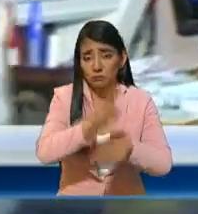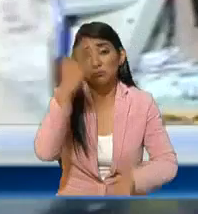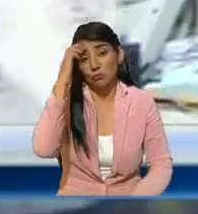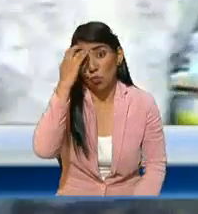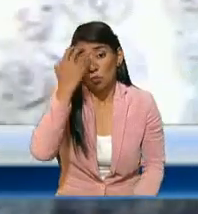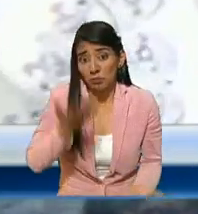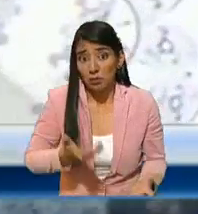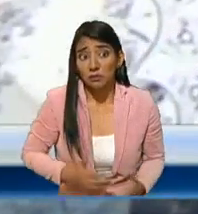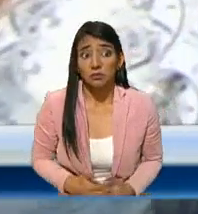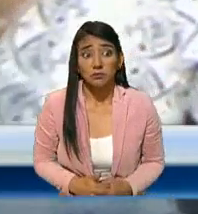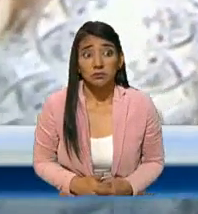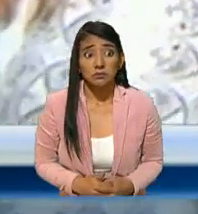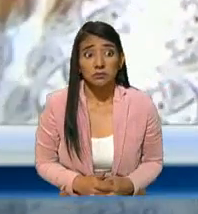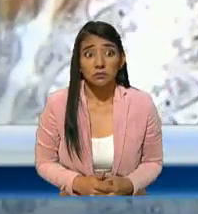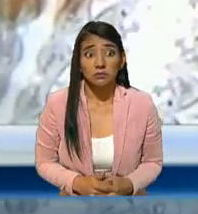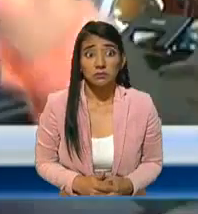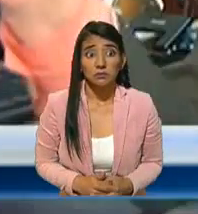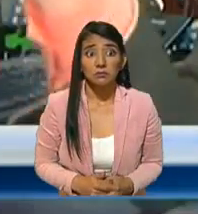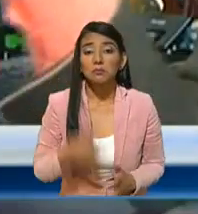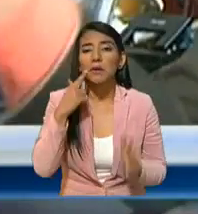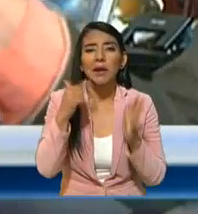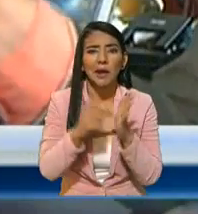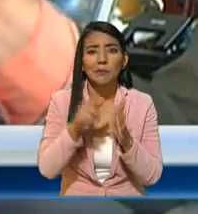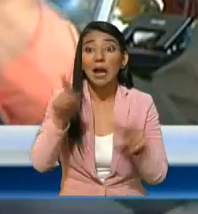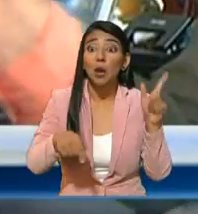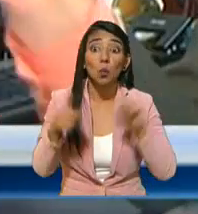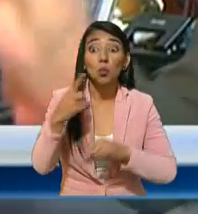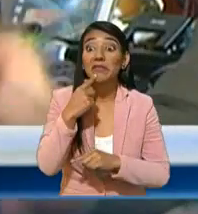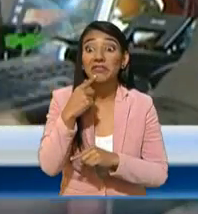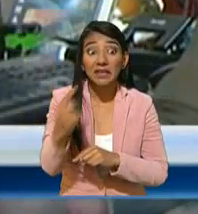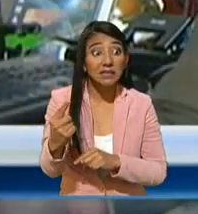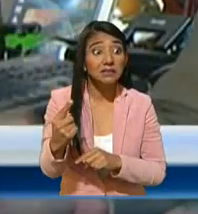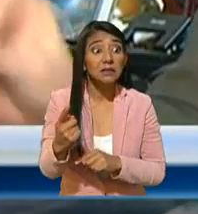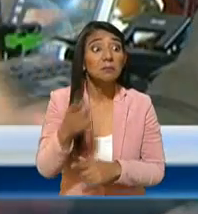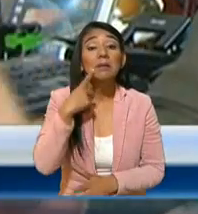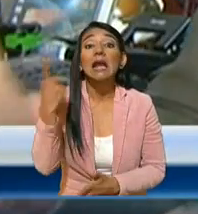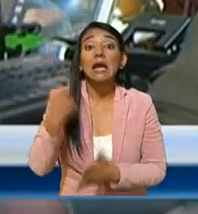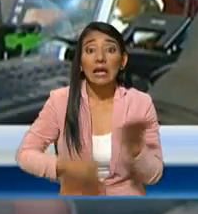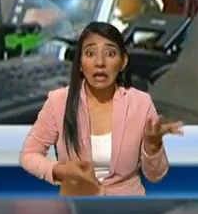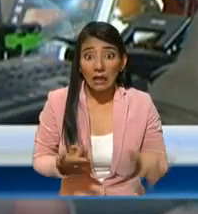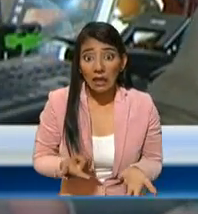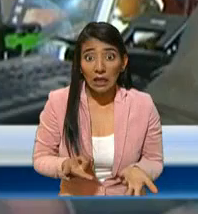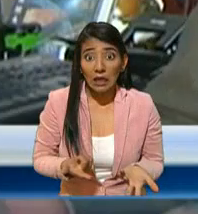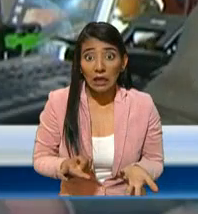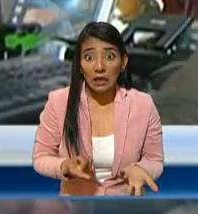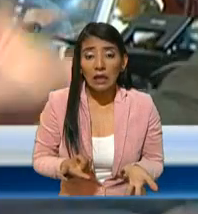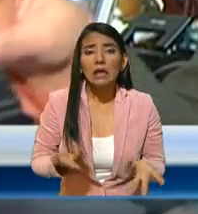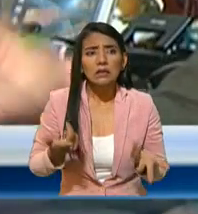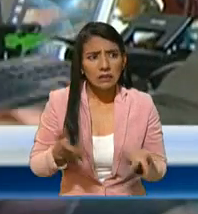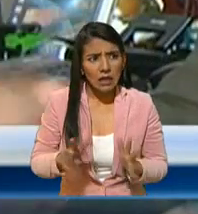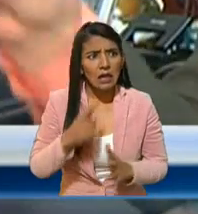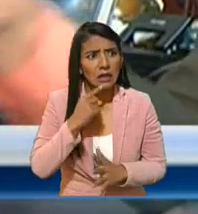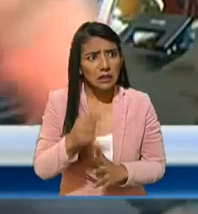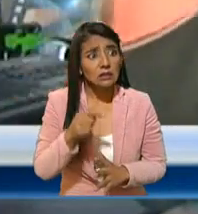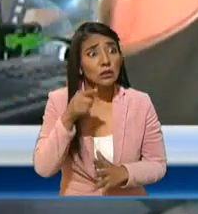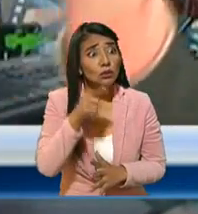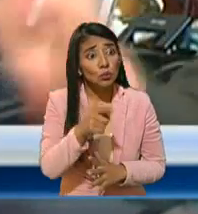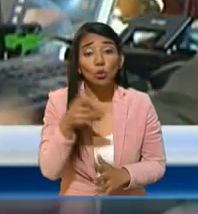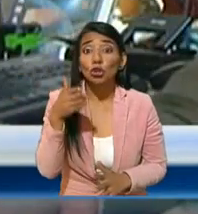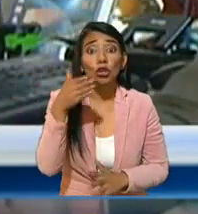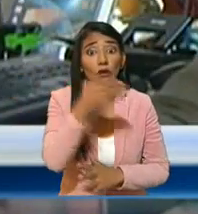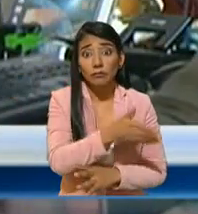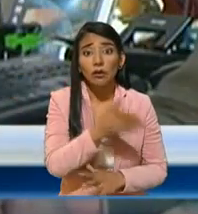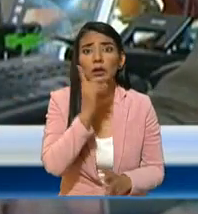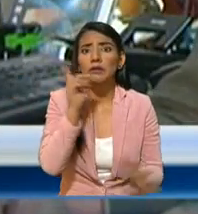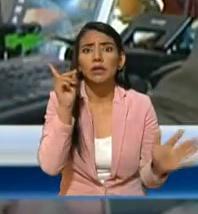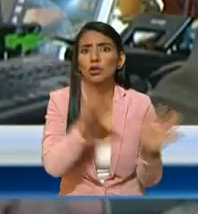planteles. Que se vale de eso que dijeron para ellos tomarse a pecho y decir, si no voy y la